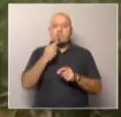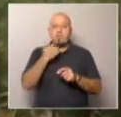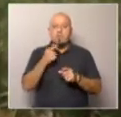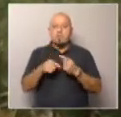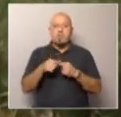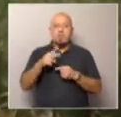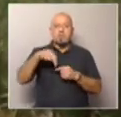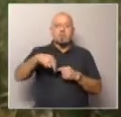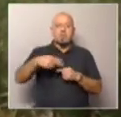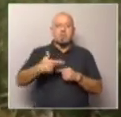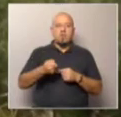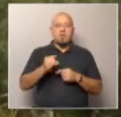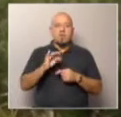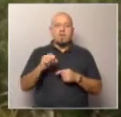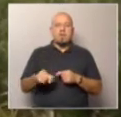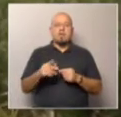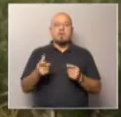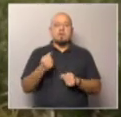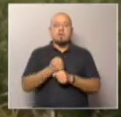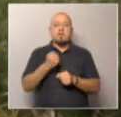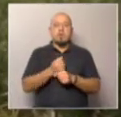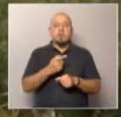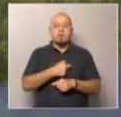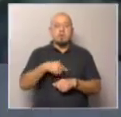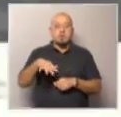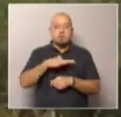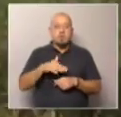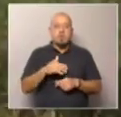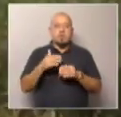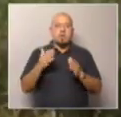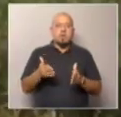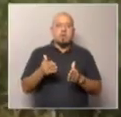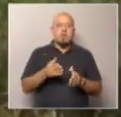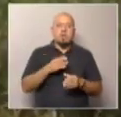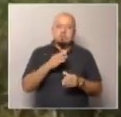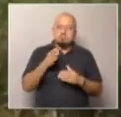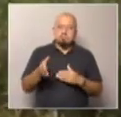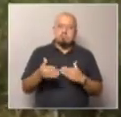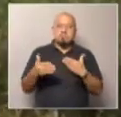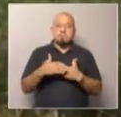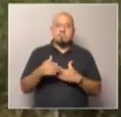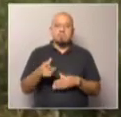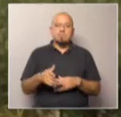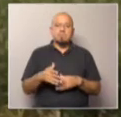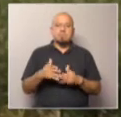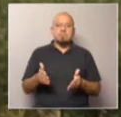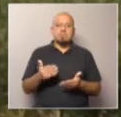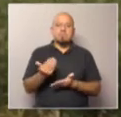Nadir Jiménez es una trabajadora social que había comenzado a acercarse a los vecinos de la zona para la